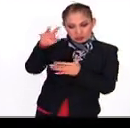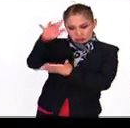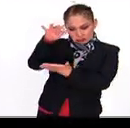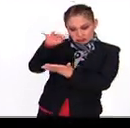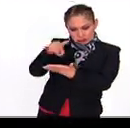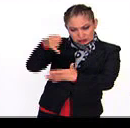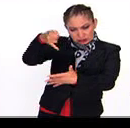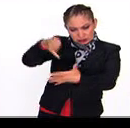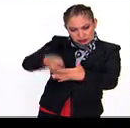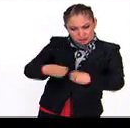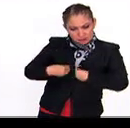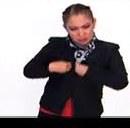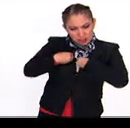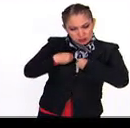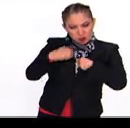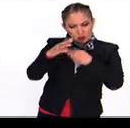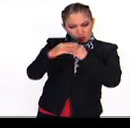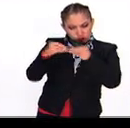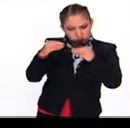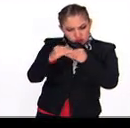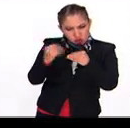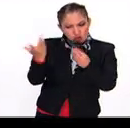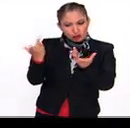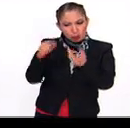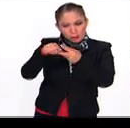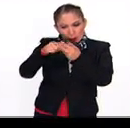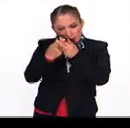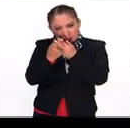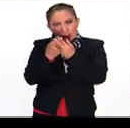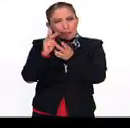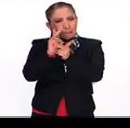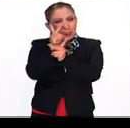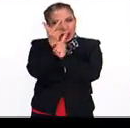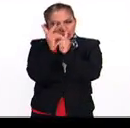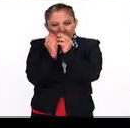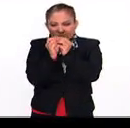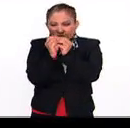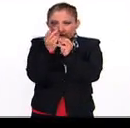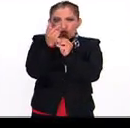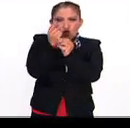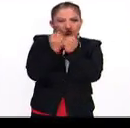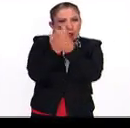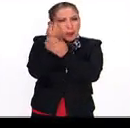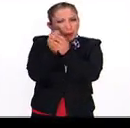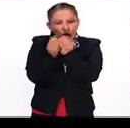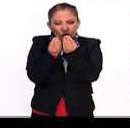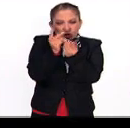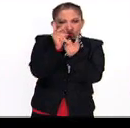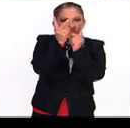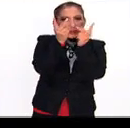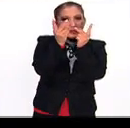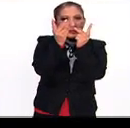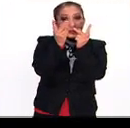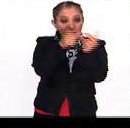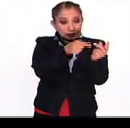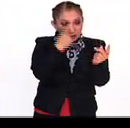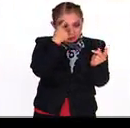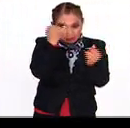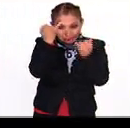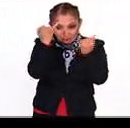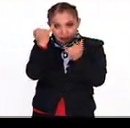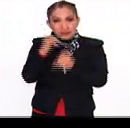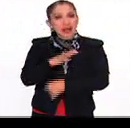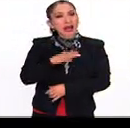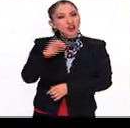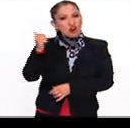contenido de lo vivo, de los frutos, de los brotes, de fragmentos de plantas. Y hay otra